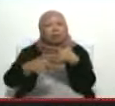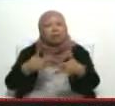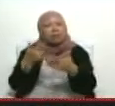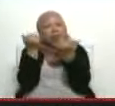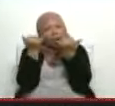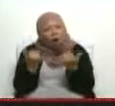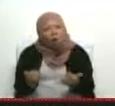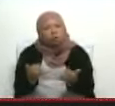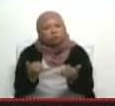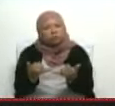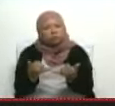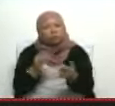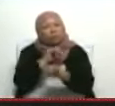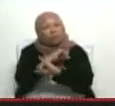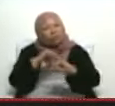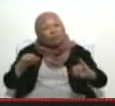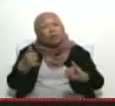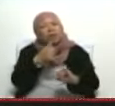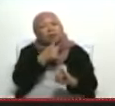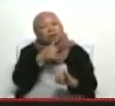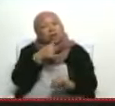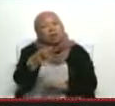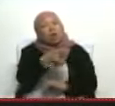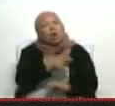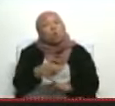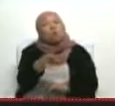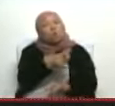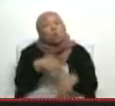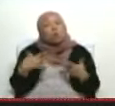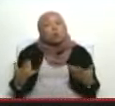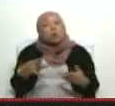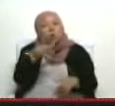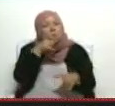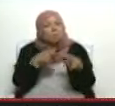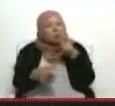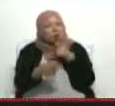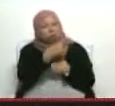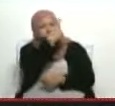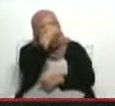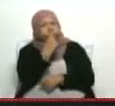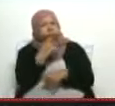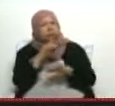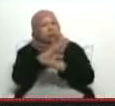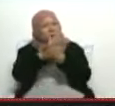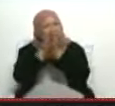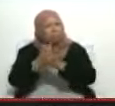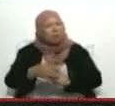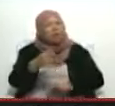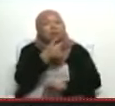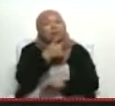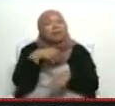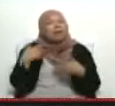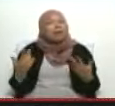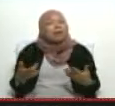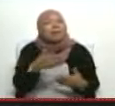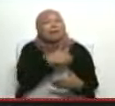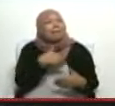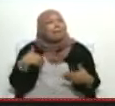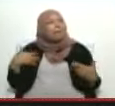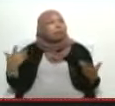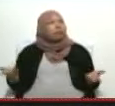esta, porque al final, ¿qué se busca aquí? Yo me pregunto una y otra vez ya para terminar. ¿Qué es lo que quieren